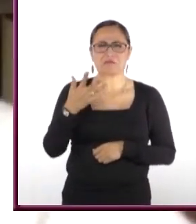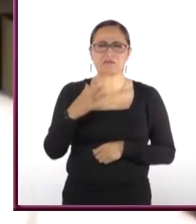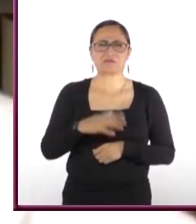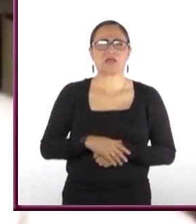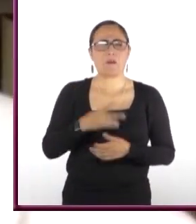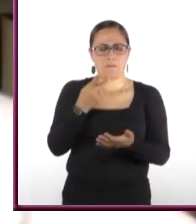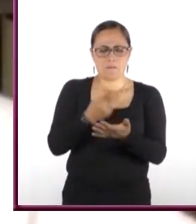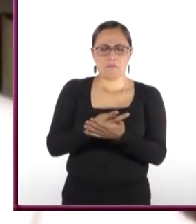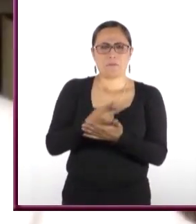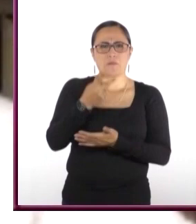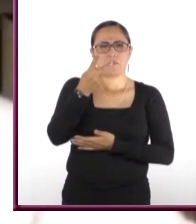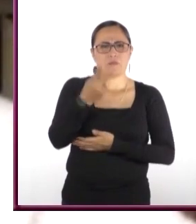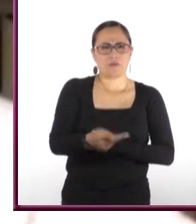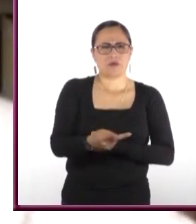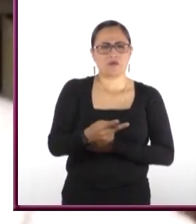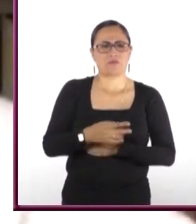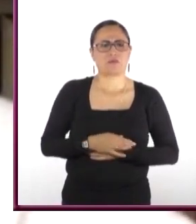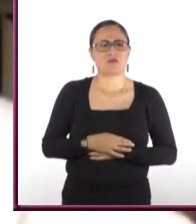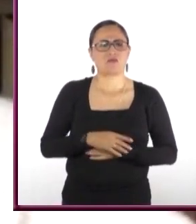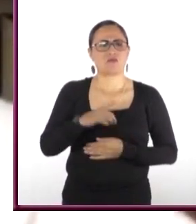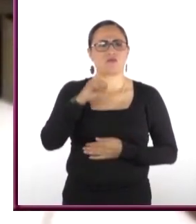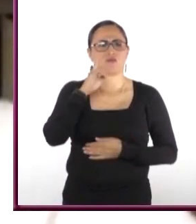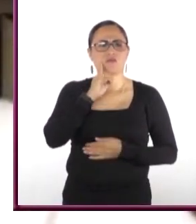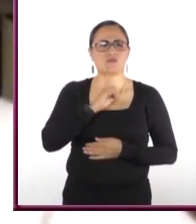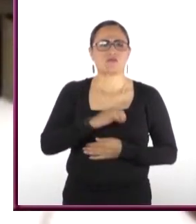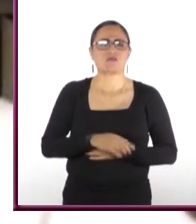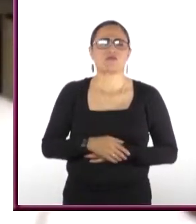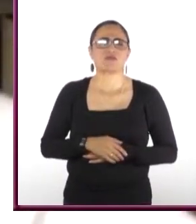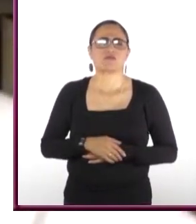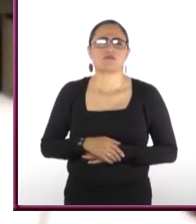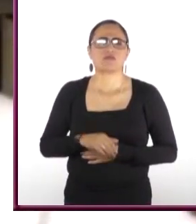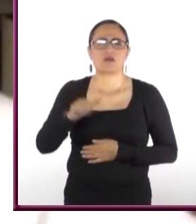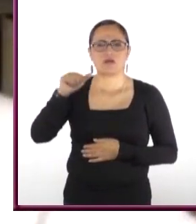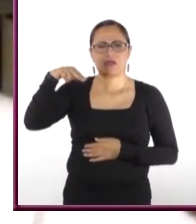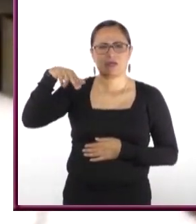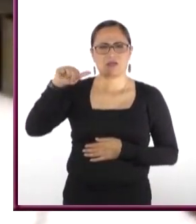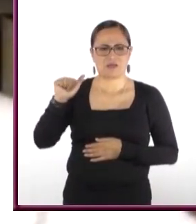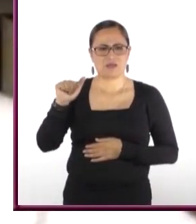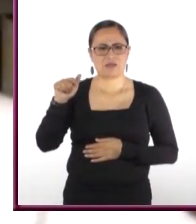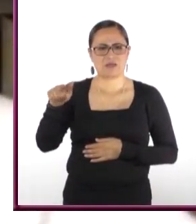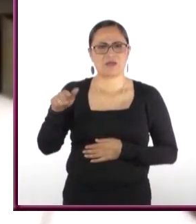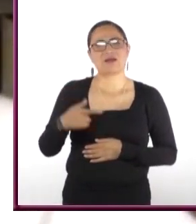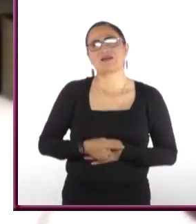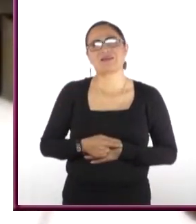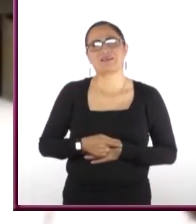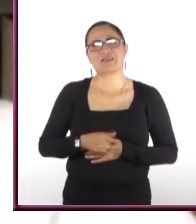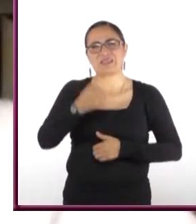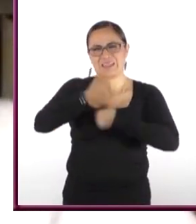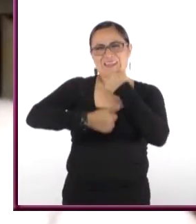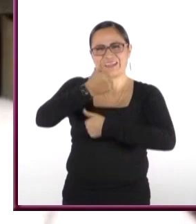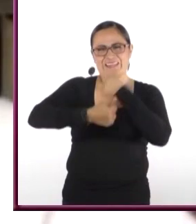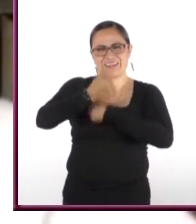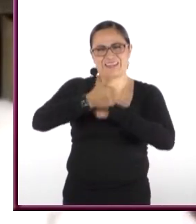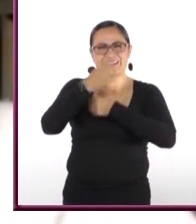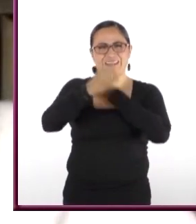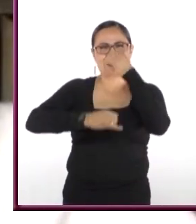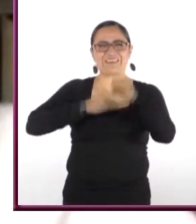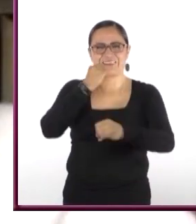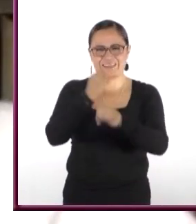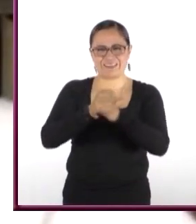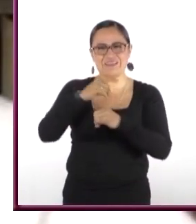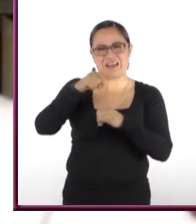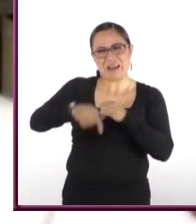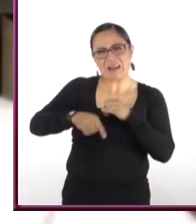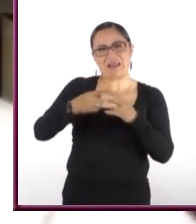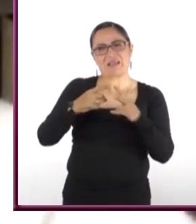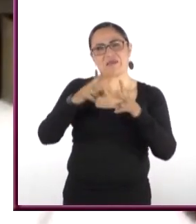ganar un premio Ana Pau en la Olimpiada Internacional